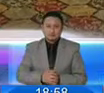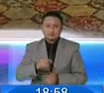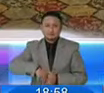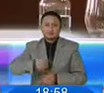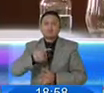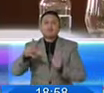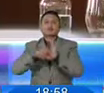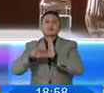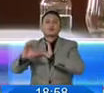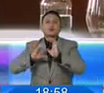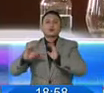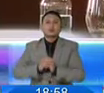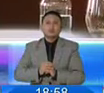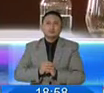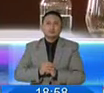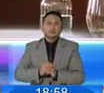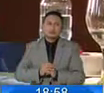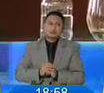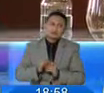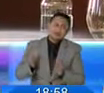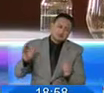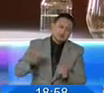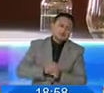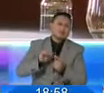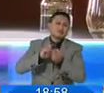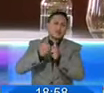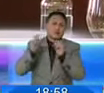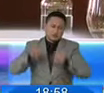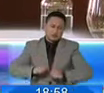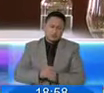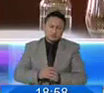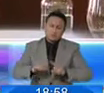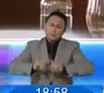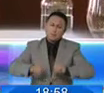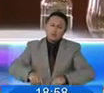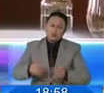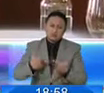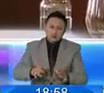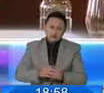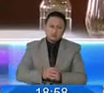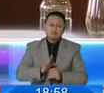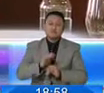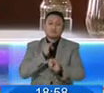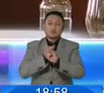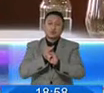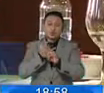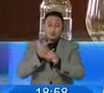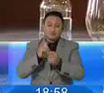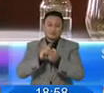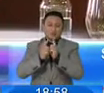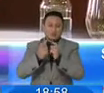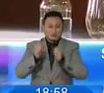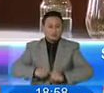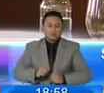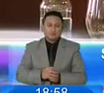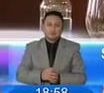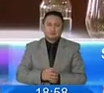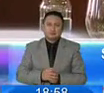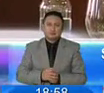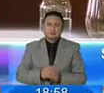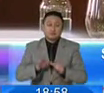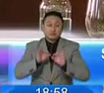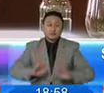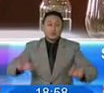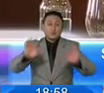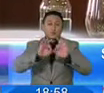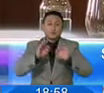comunicación. Habrá cambios que hacer, pero pienso que sí debemos transformar en algo la institucionalidad. Creo que la